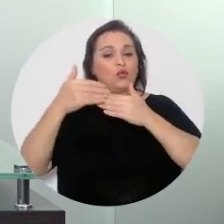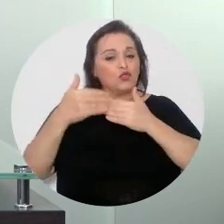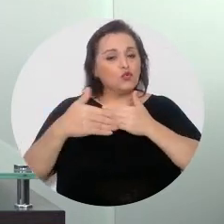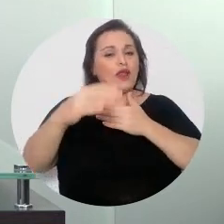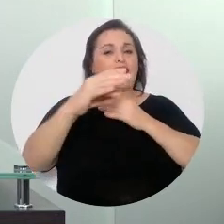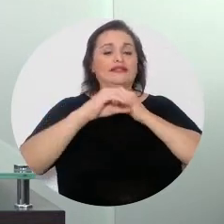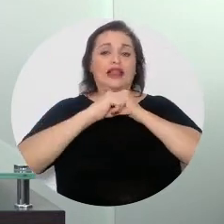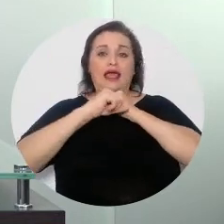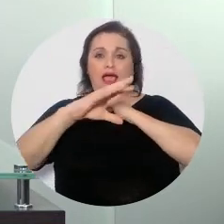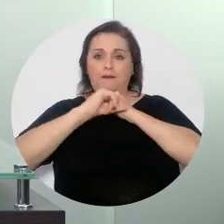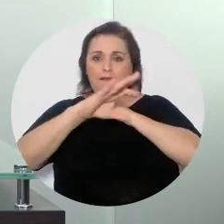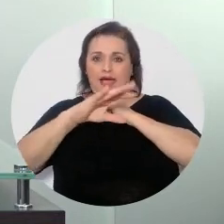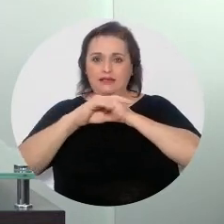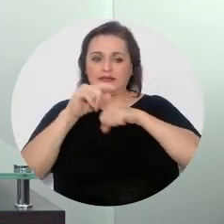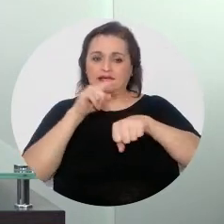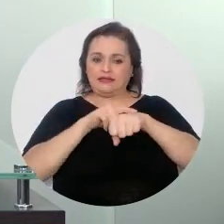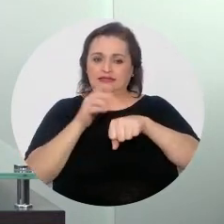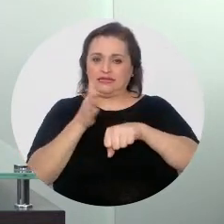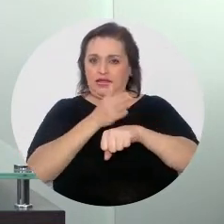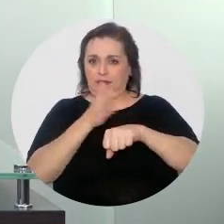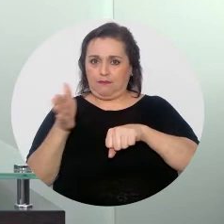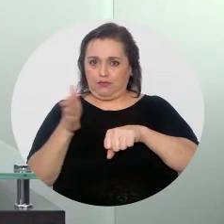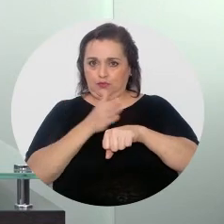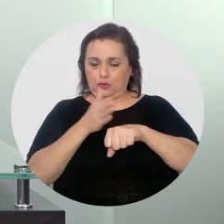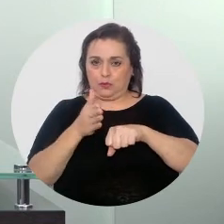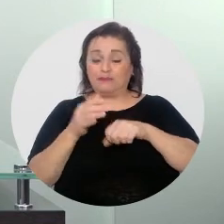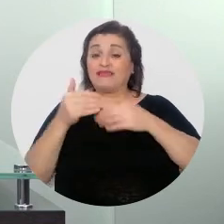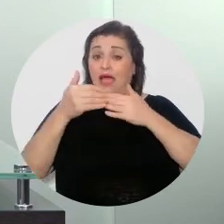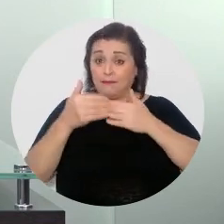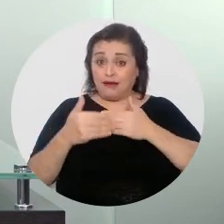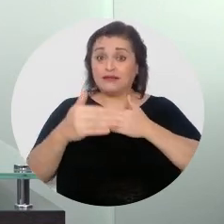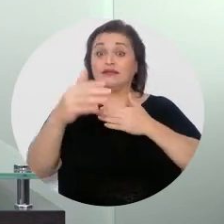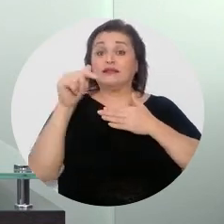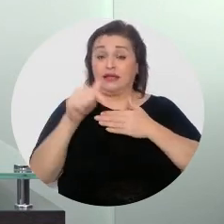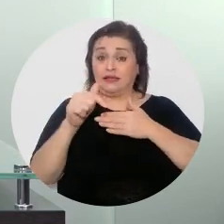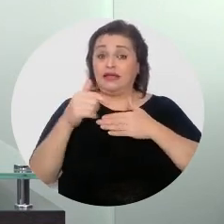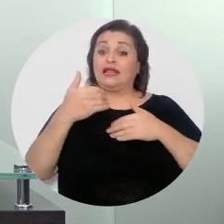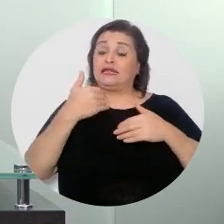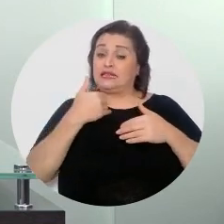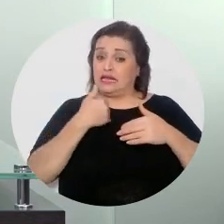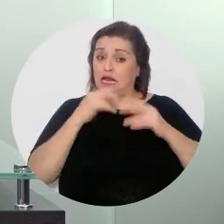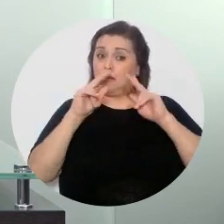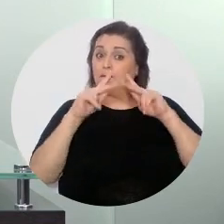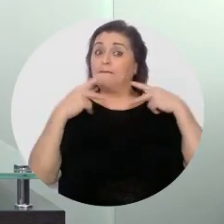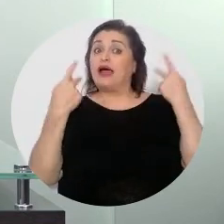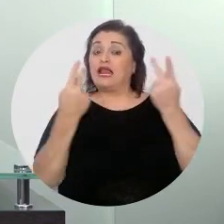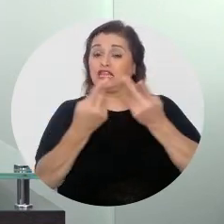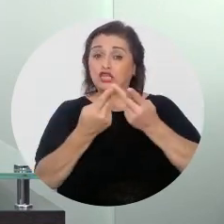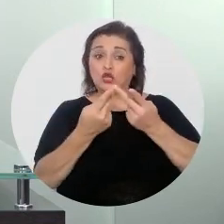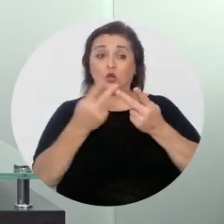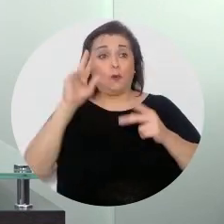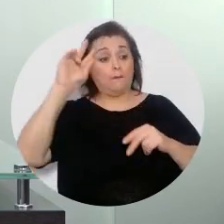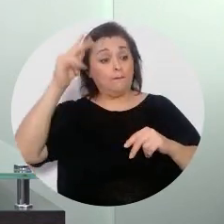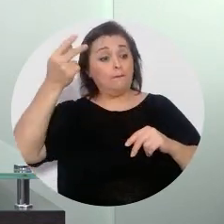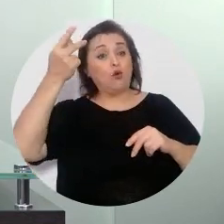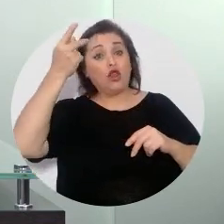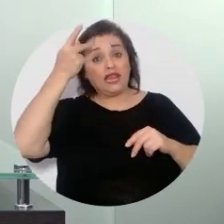durante la campaña de la que se trate. A partir de allí, y teniendo un